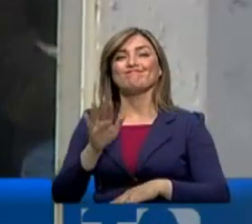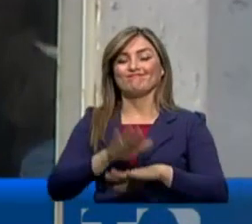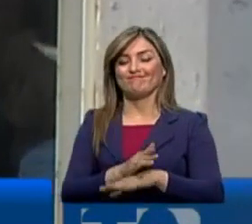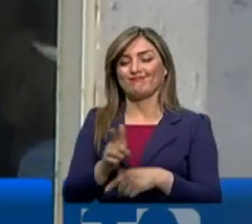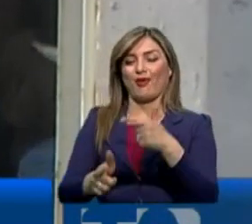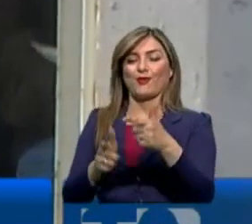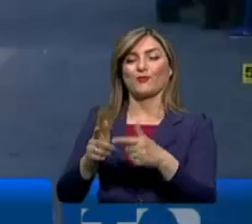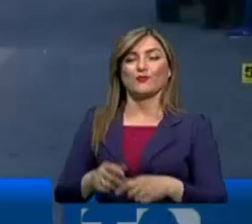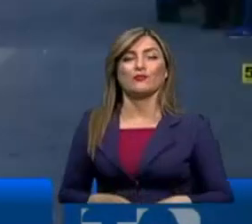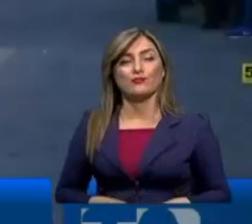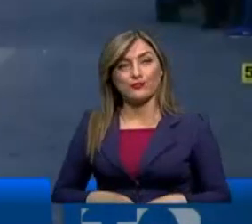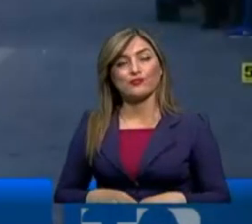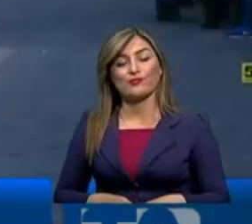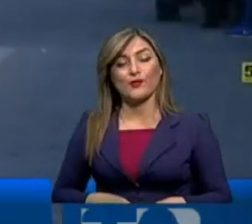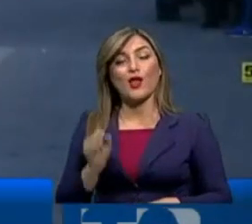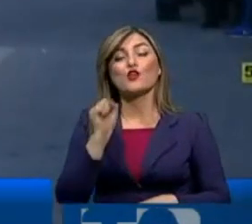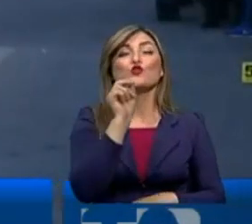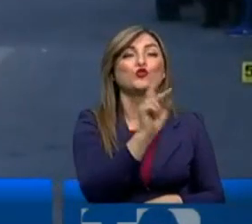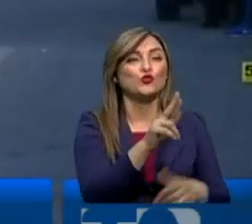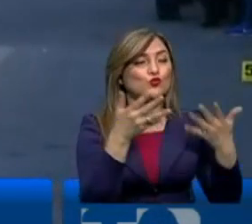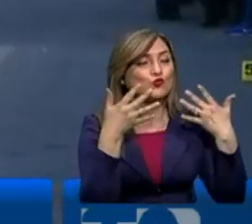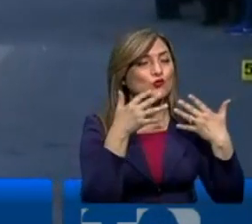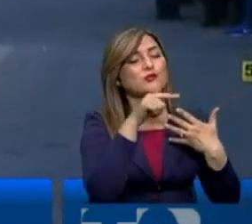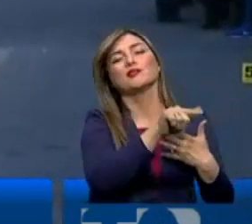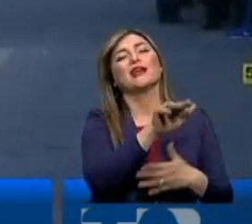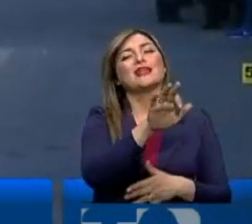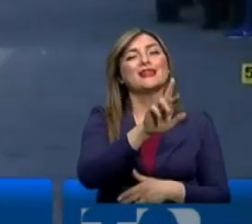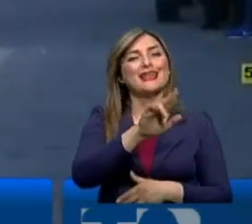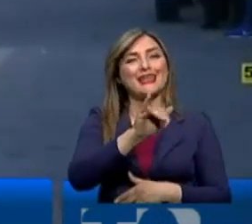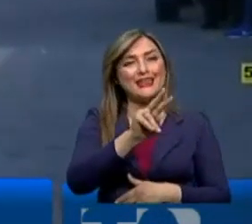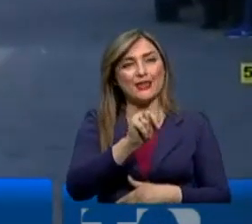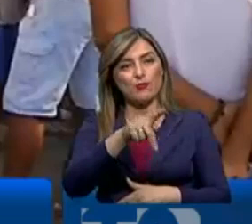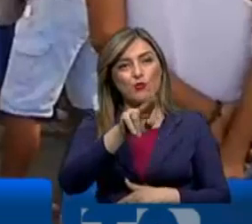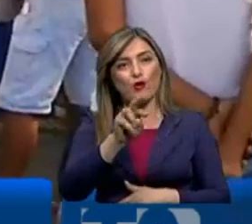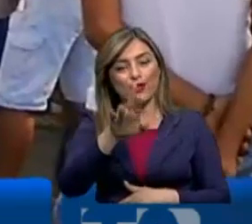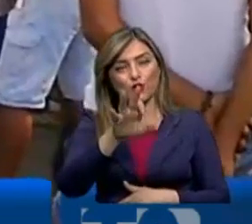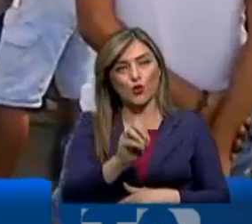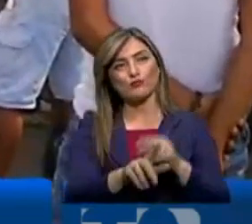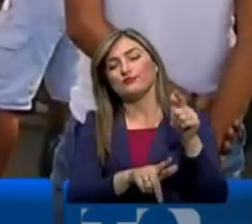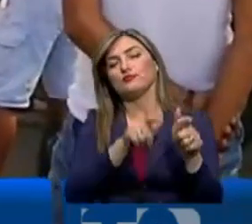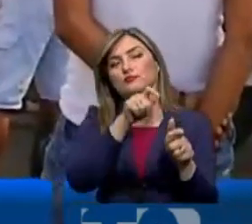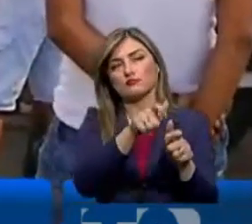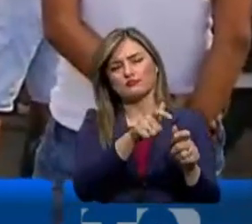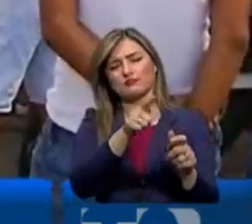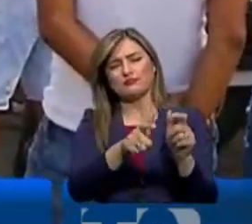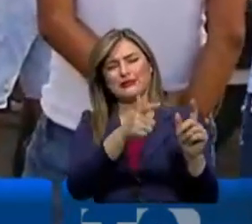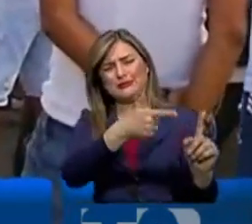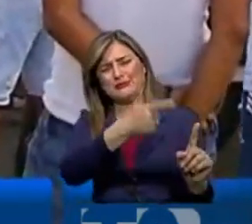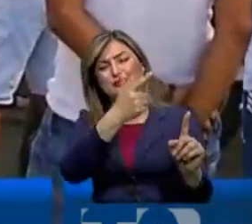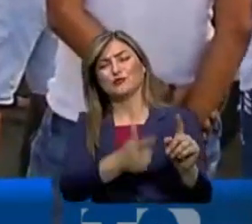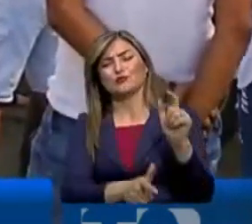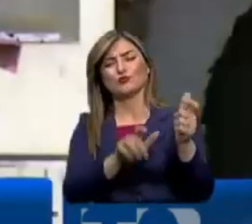bala que recibieron. En tanto que en el sur de Guayaquil, en el sector del Trinipuerto, antisociales dispararon contra un grupo de moradores, provocando